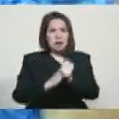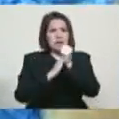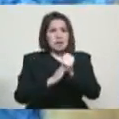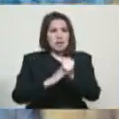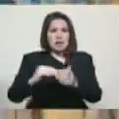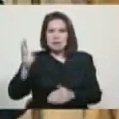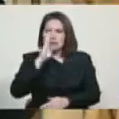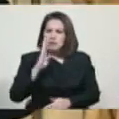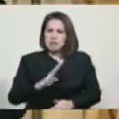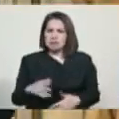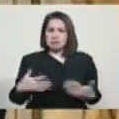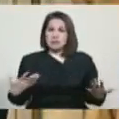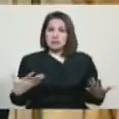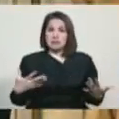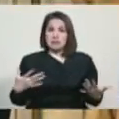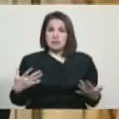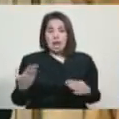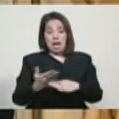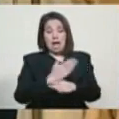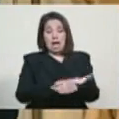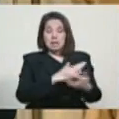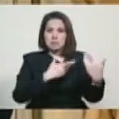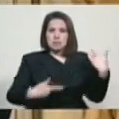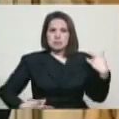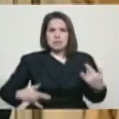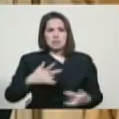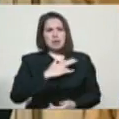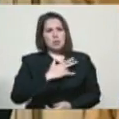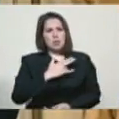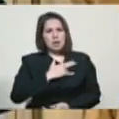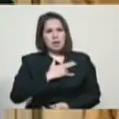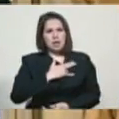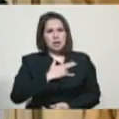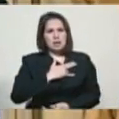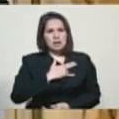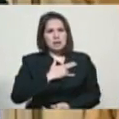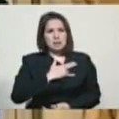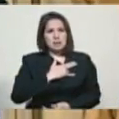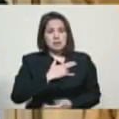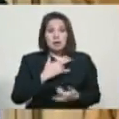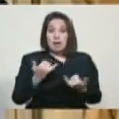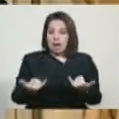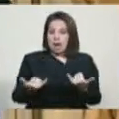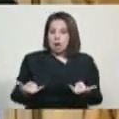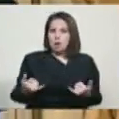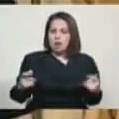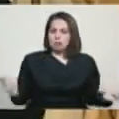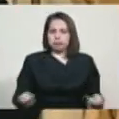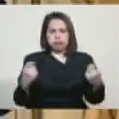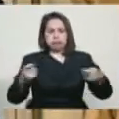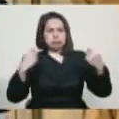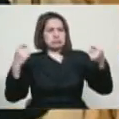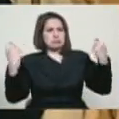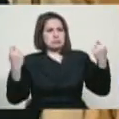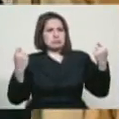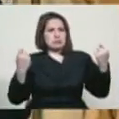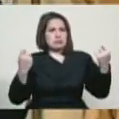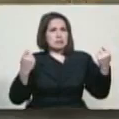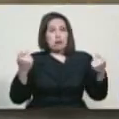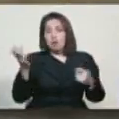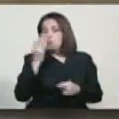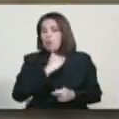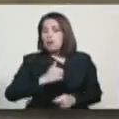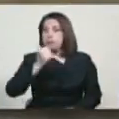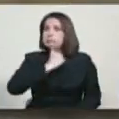país, expresidente Lula da Silva, y bueno, una campaña electoral fascista de intolerancia,